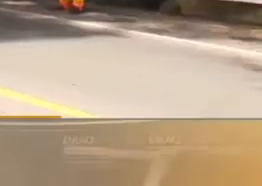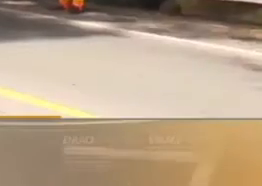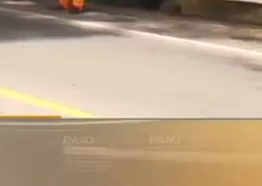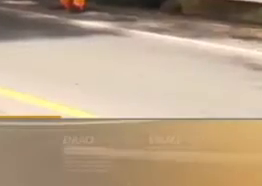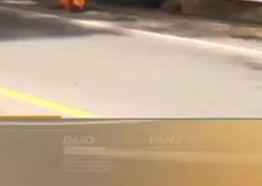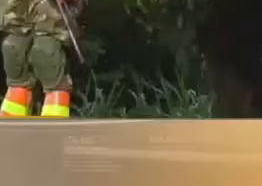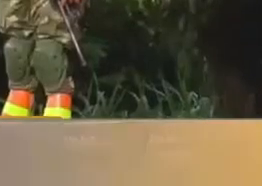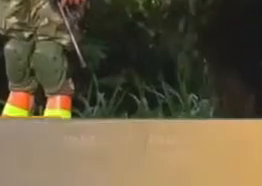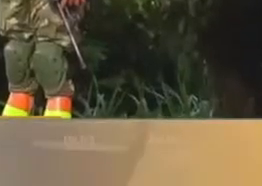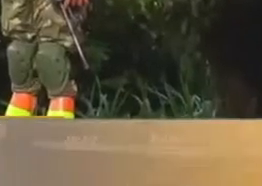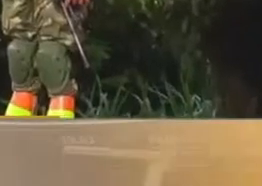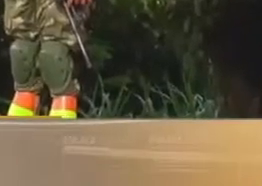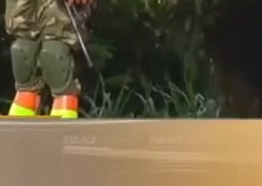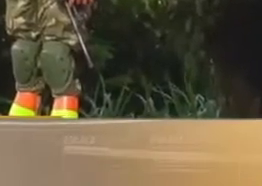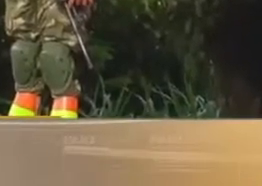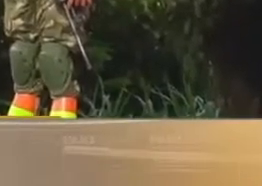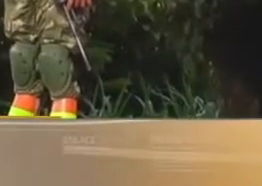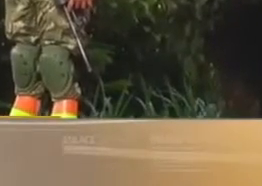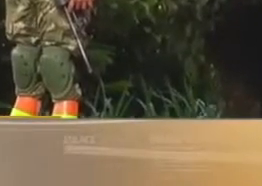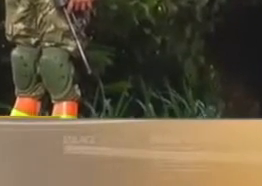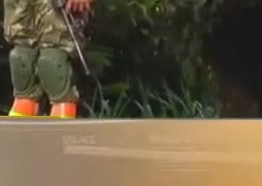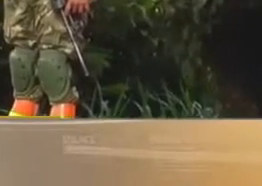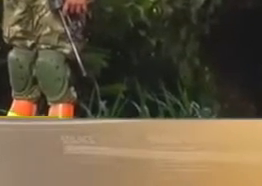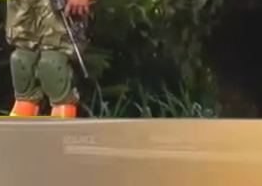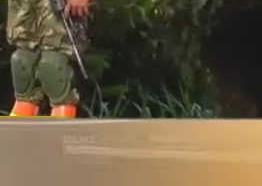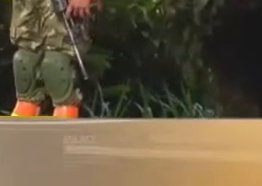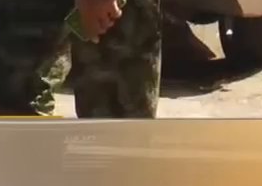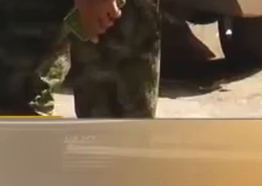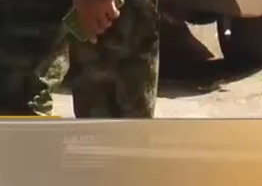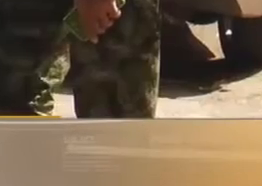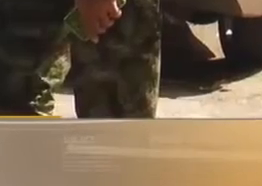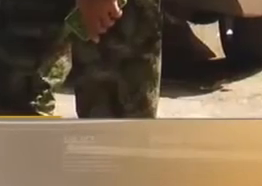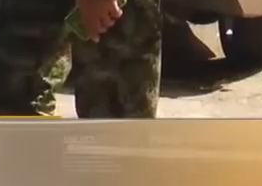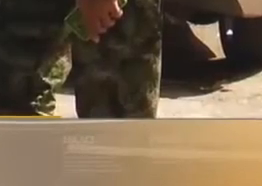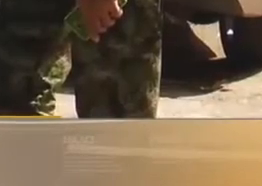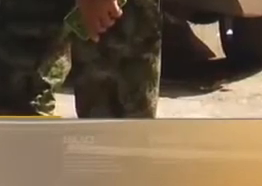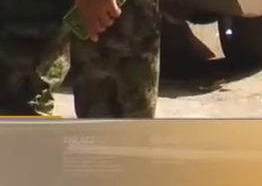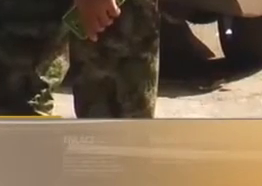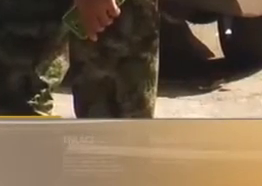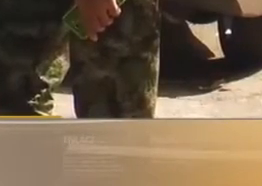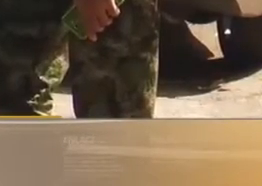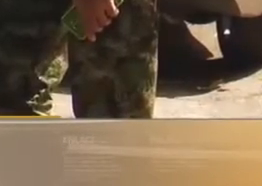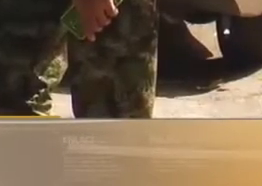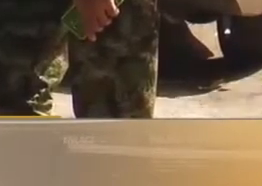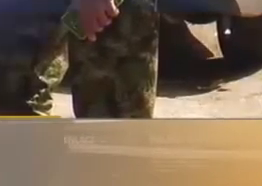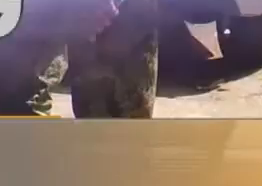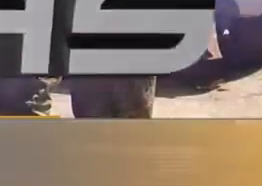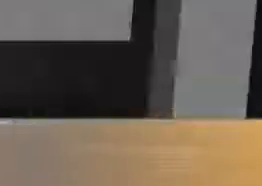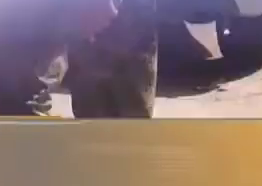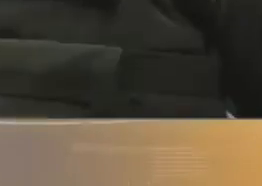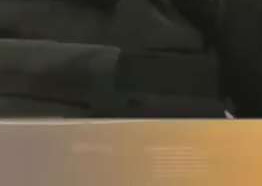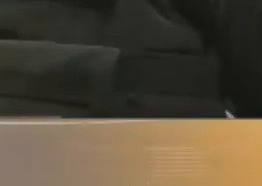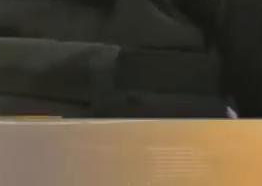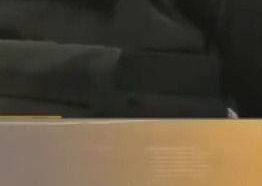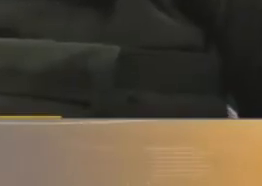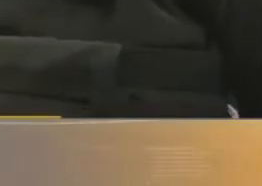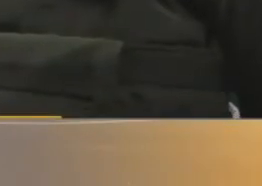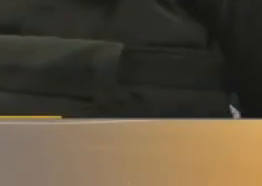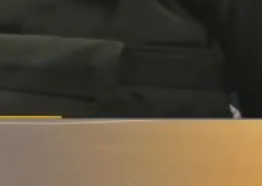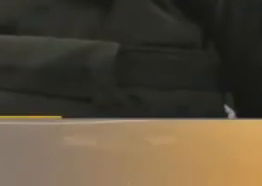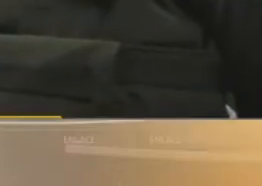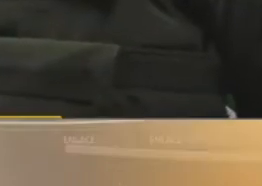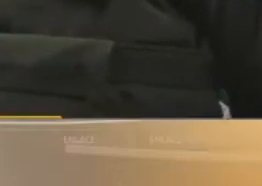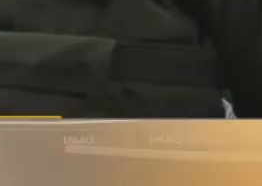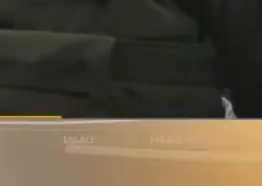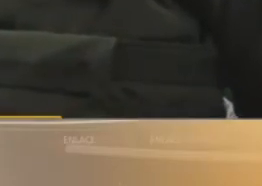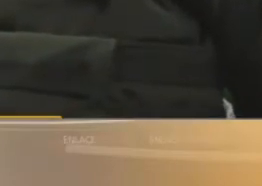adelanta campaña vial para prevenir accidentes en este puente de Reyes. Los uniformados estuvieron este domingo en la vía a la ciudad de Bucaramanga. Policía reporta la captura